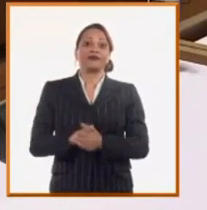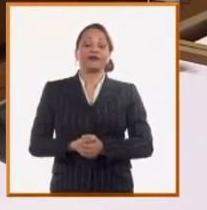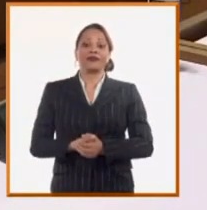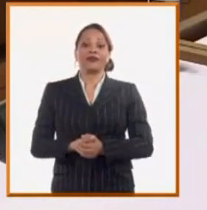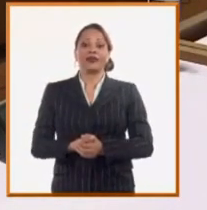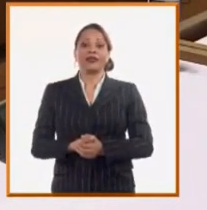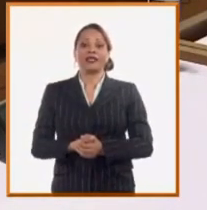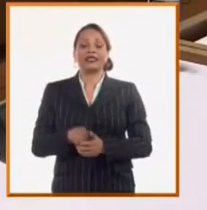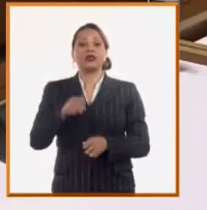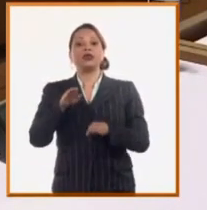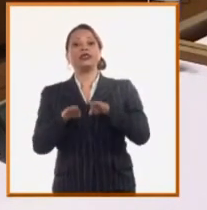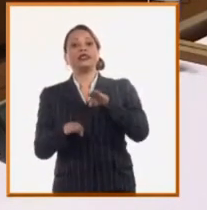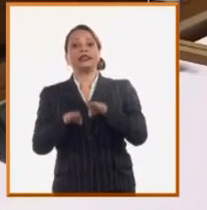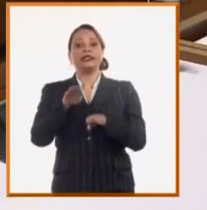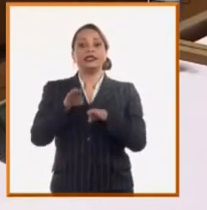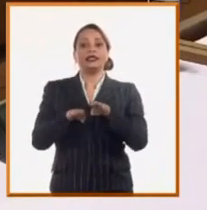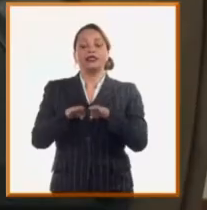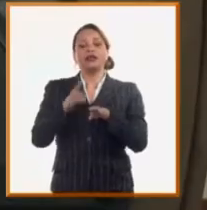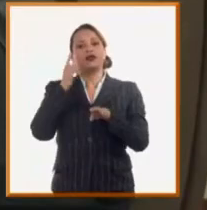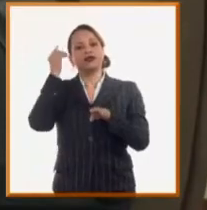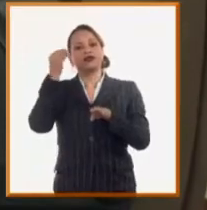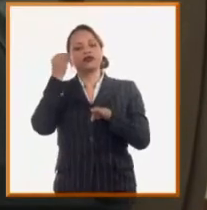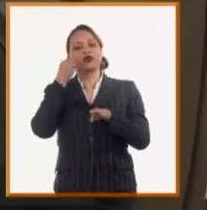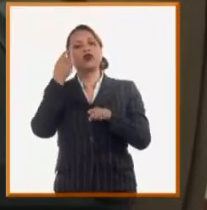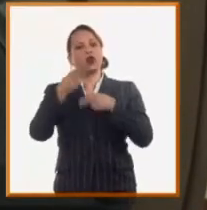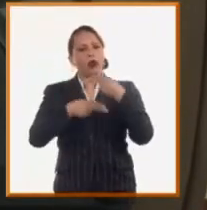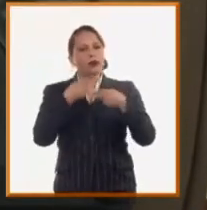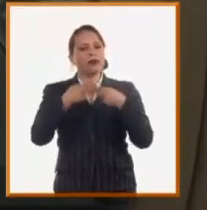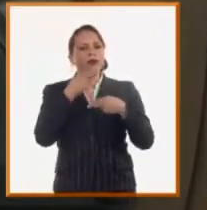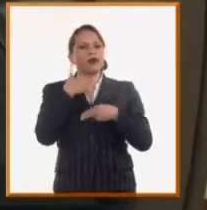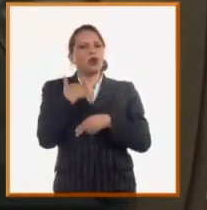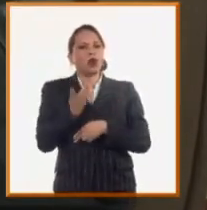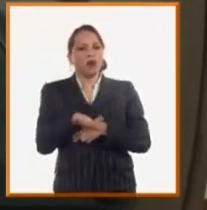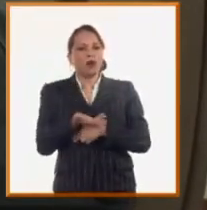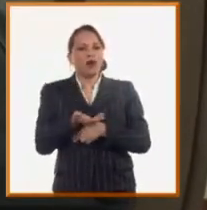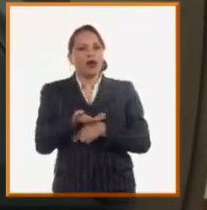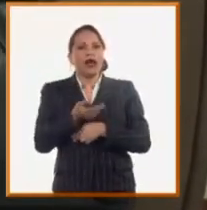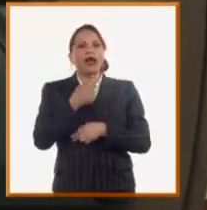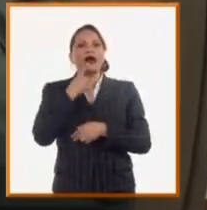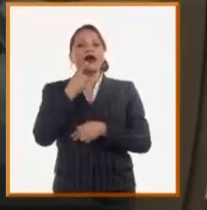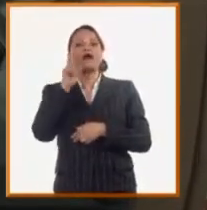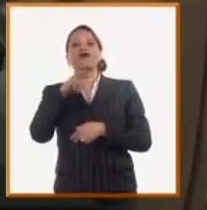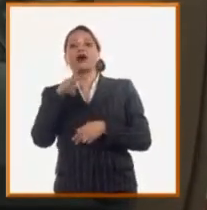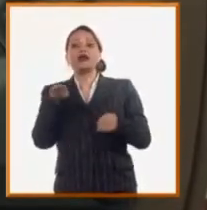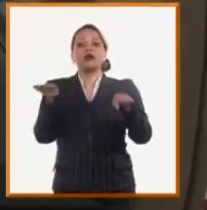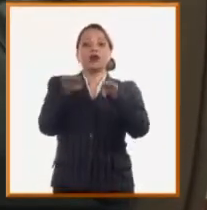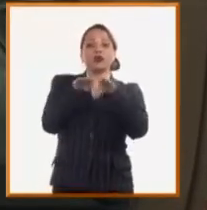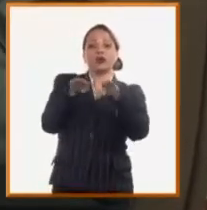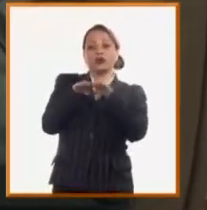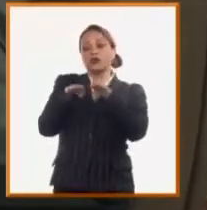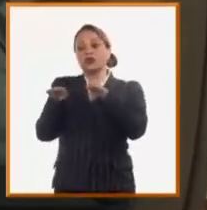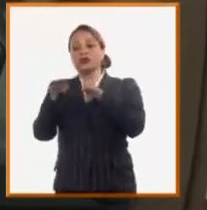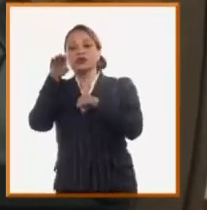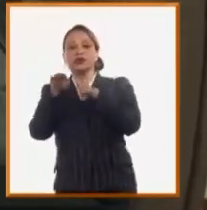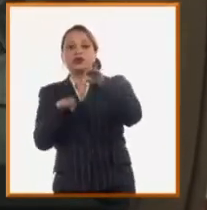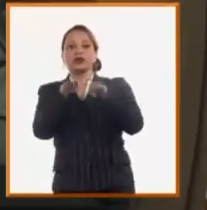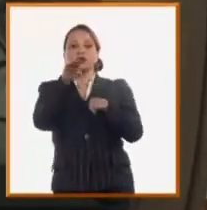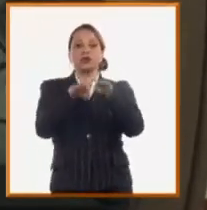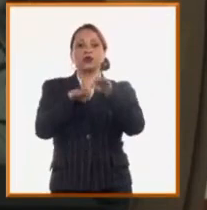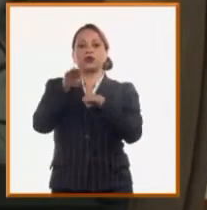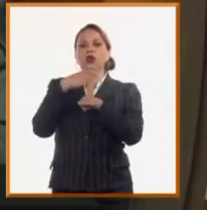Entonces, está la decisión, lo vamos a hacer, pero ¿cómo hay que hacerlo? Buscando la otra, cómo ofertamos más bienes y servicios, cómo